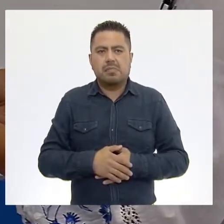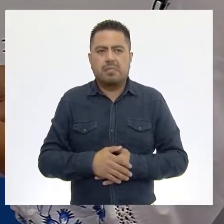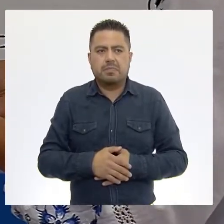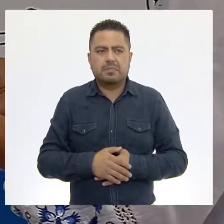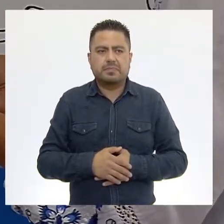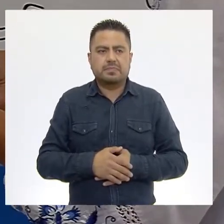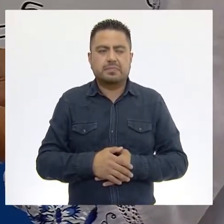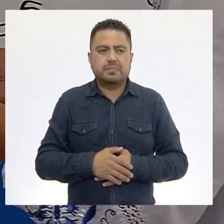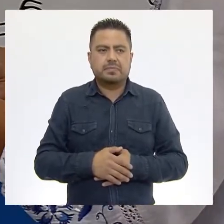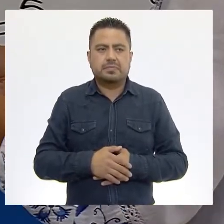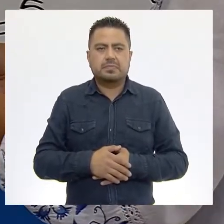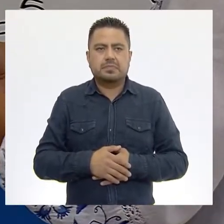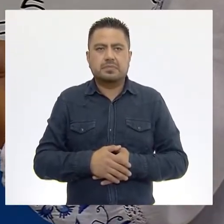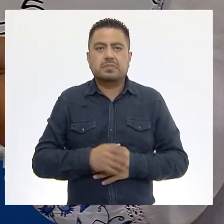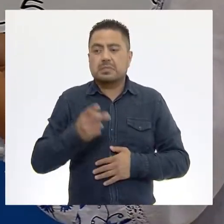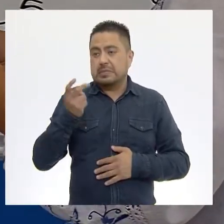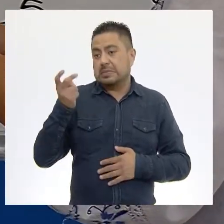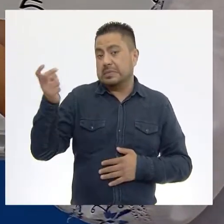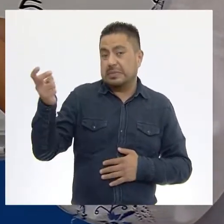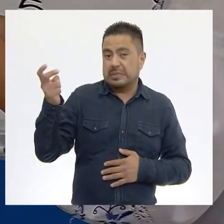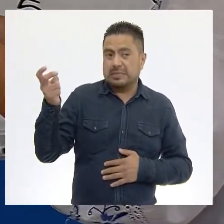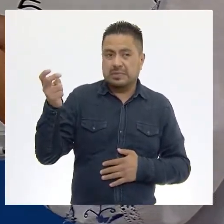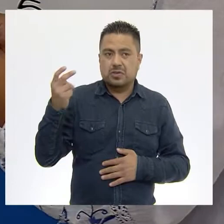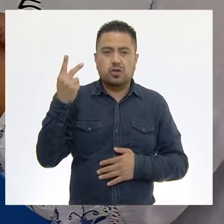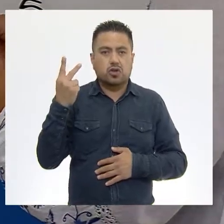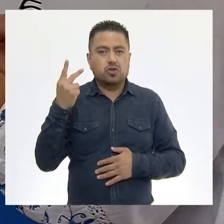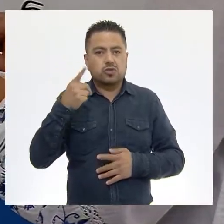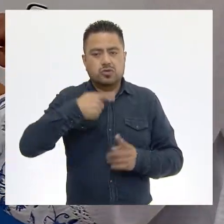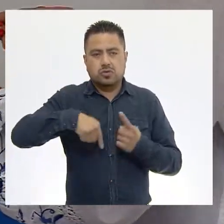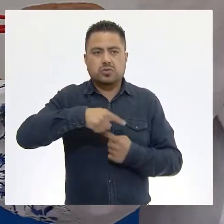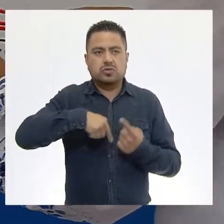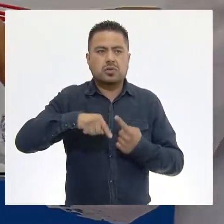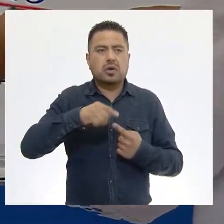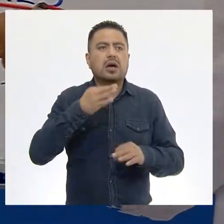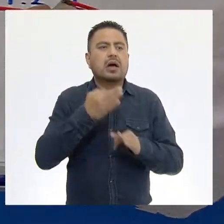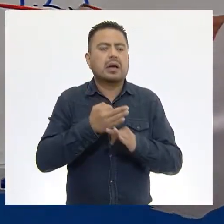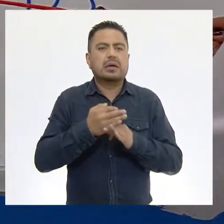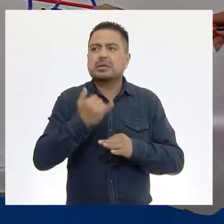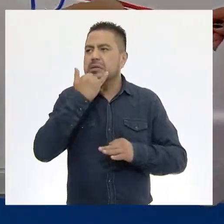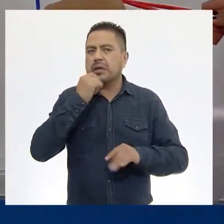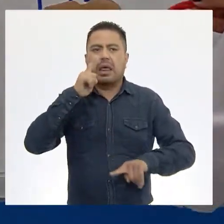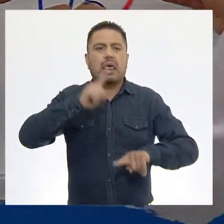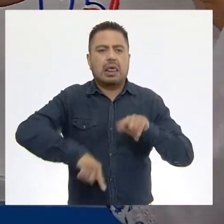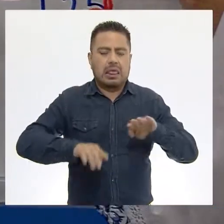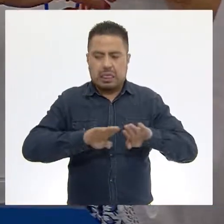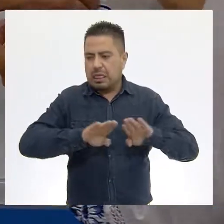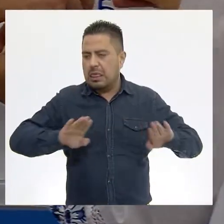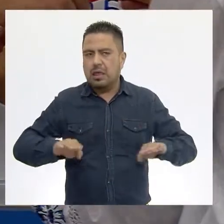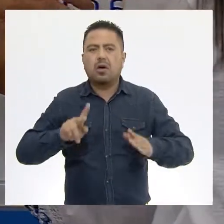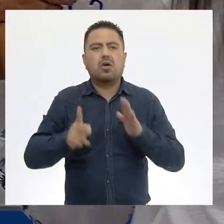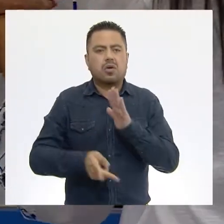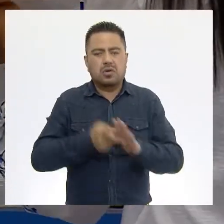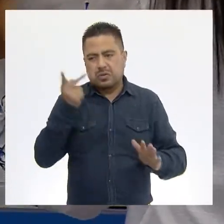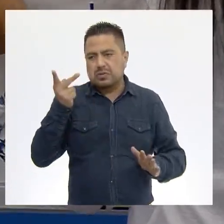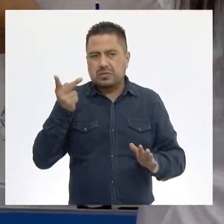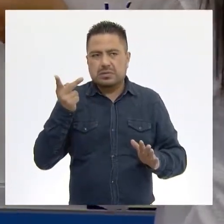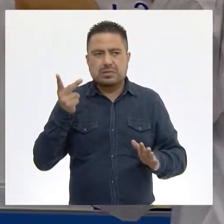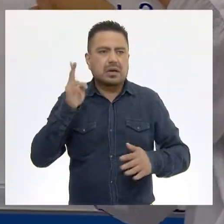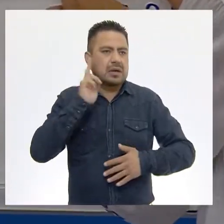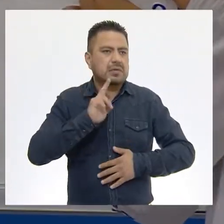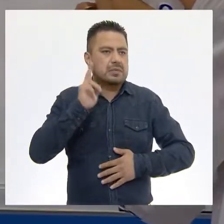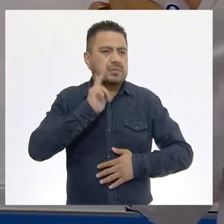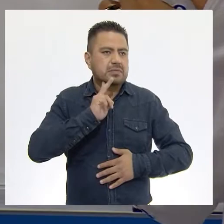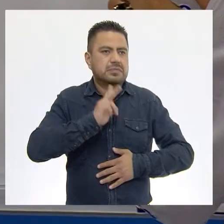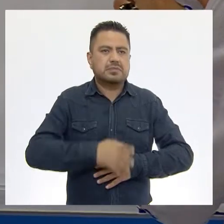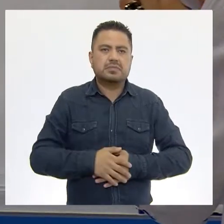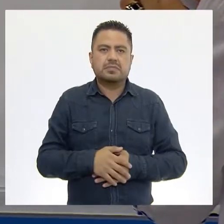mejor aquí, ahí van 2 vueltas. Ay, perdón. Quité la medida, perdóname. Vamos a volverlo. A medir. A